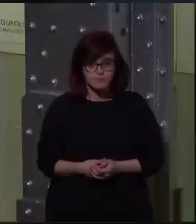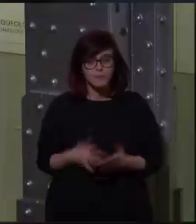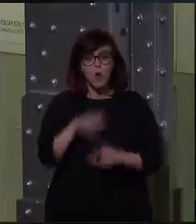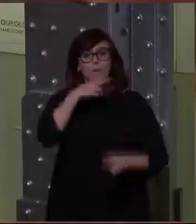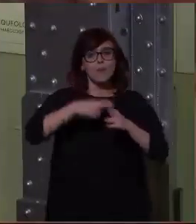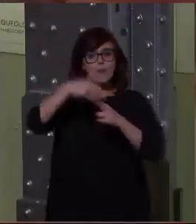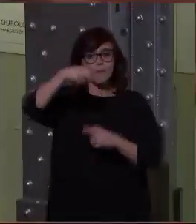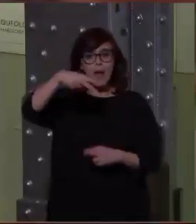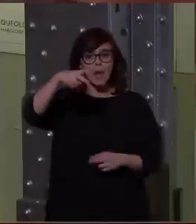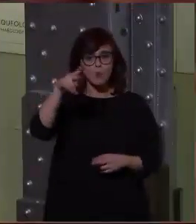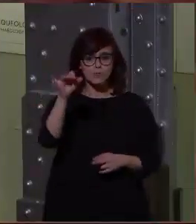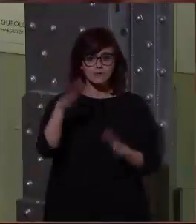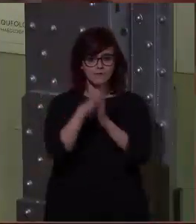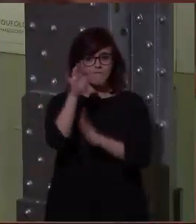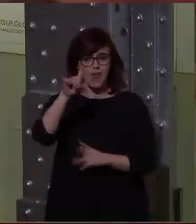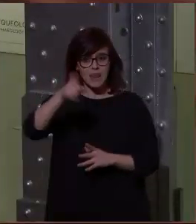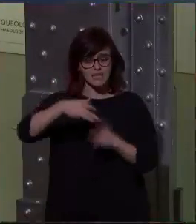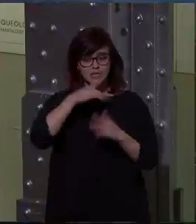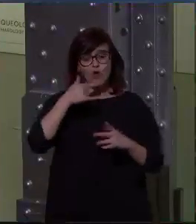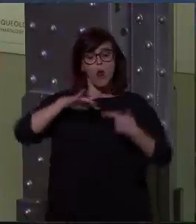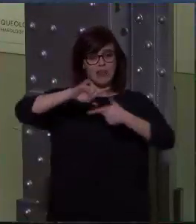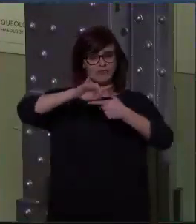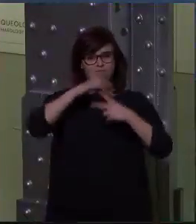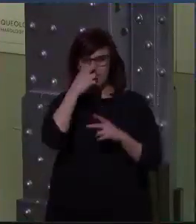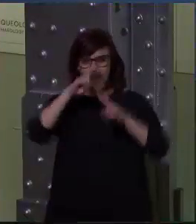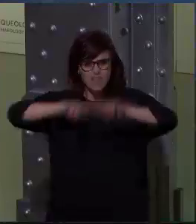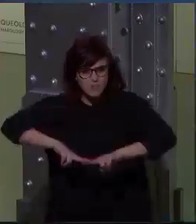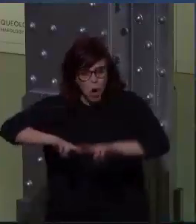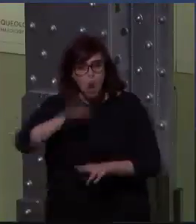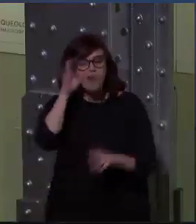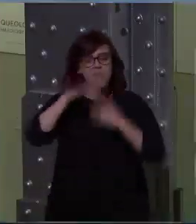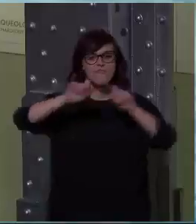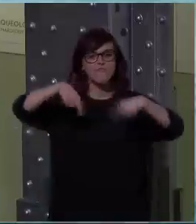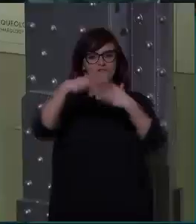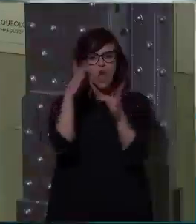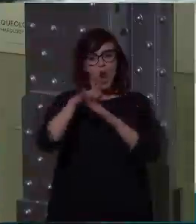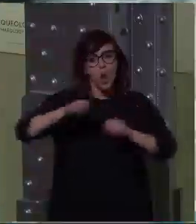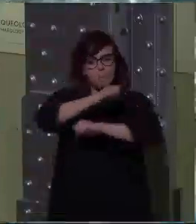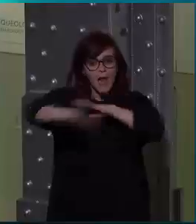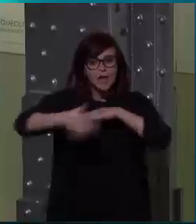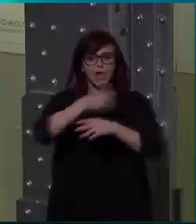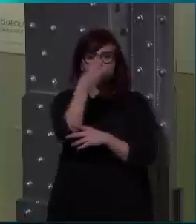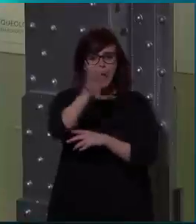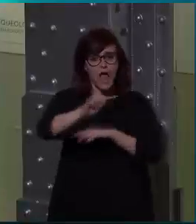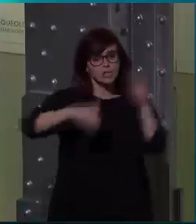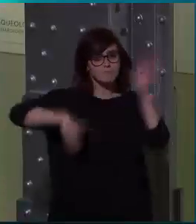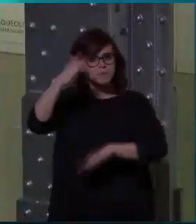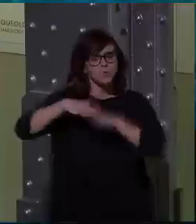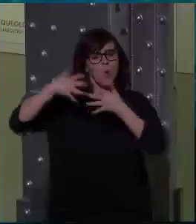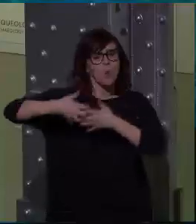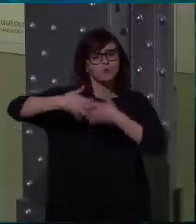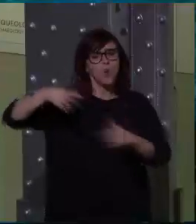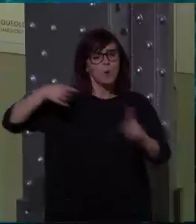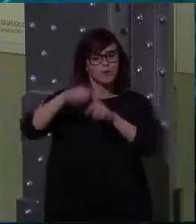Me llamo Manu Sanfélix, soy National Geographic Explorer y biólogo marino. Llevo más de 30 años luchando